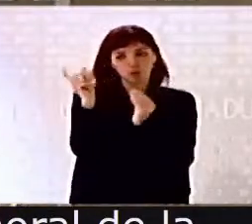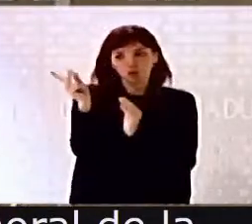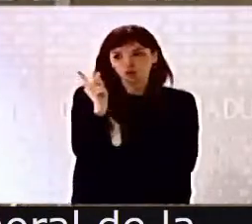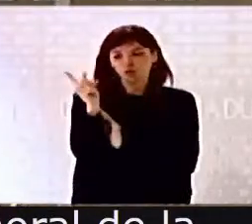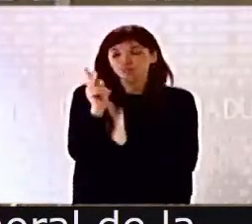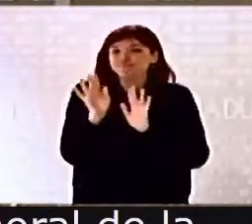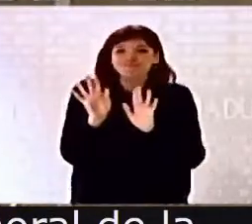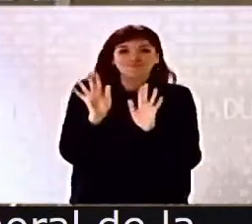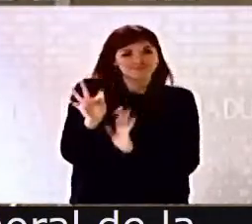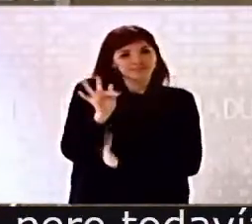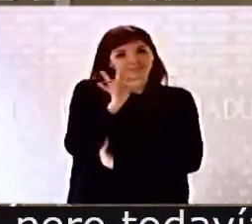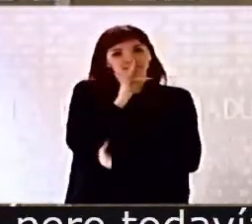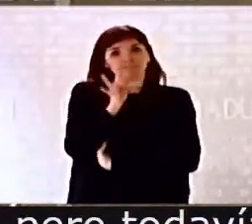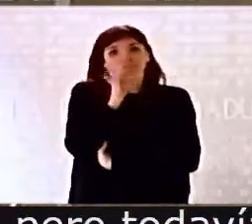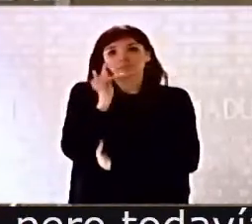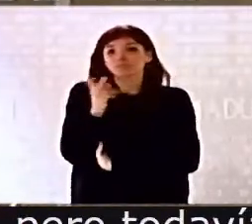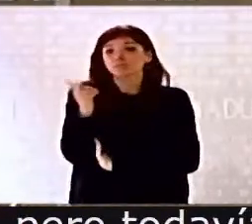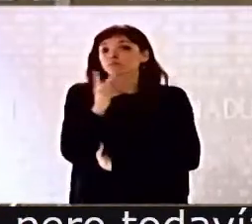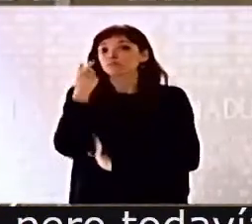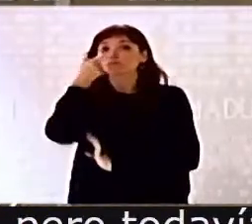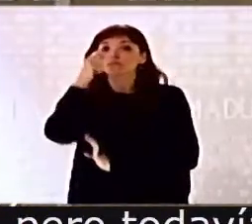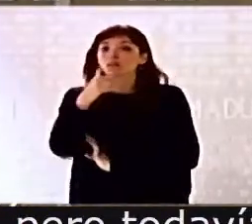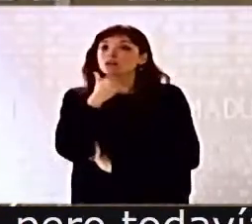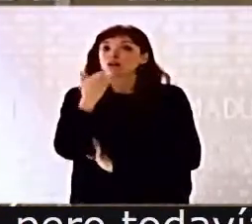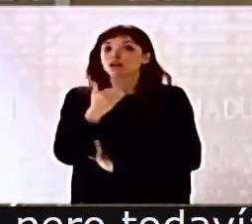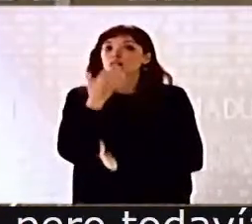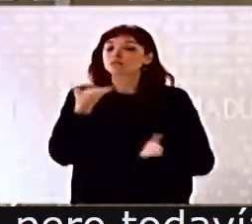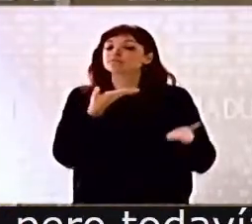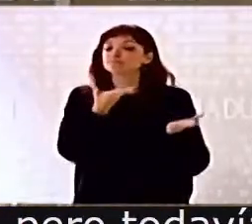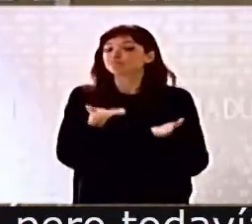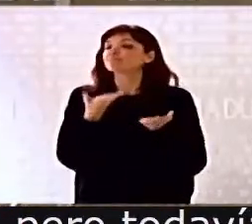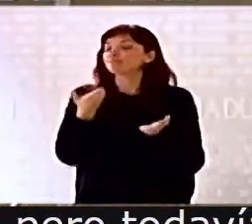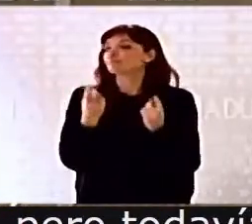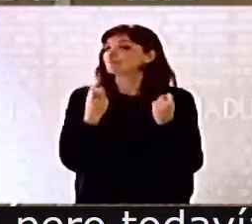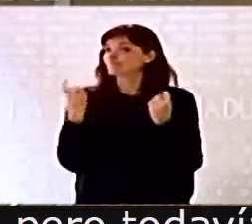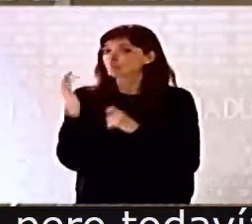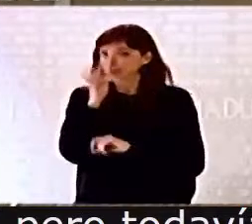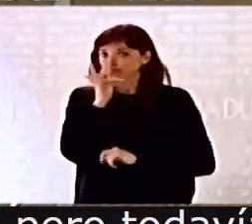pero todavía necesitan alguna ayuda más.